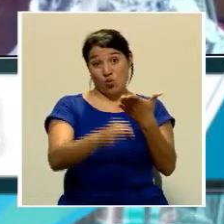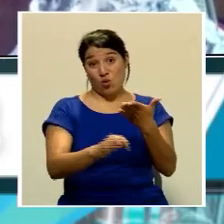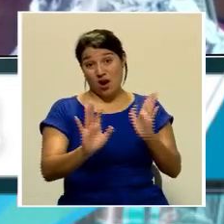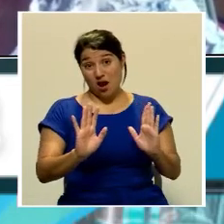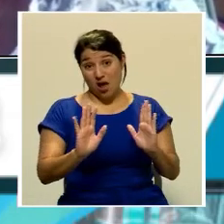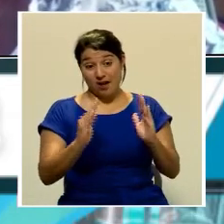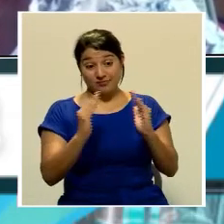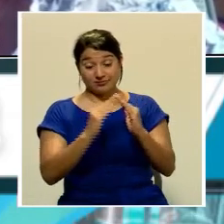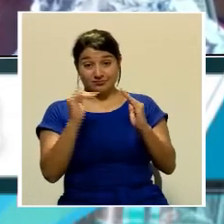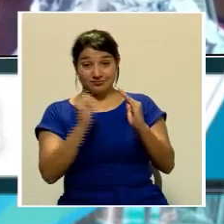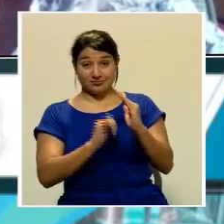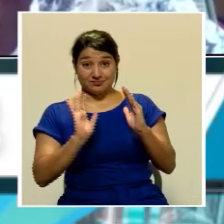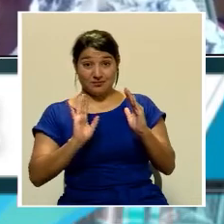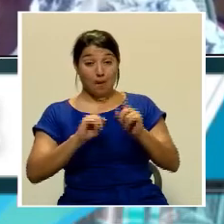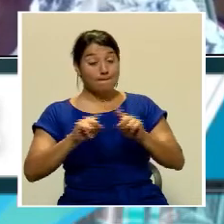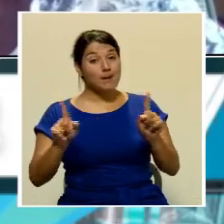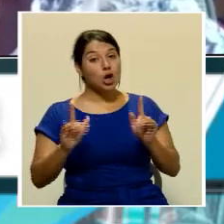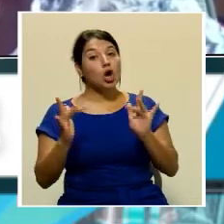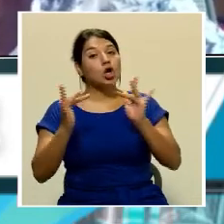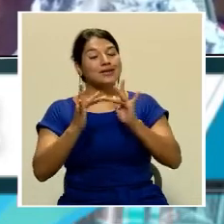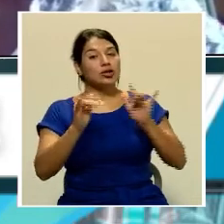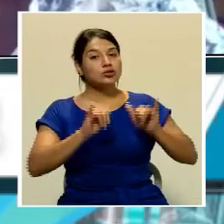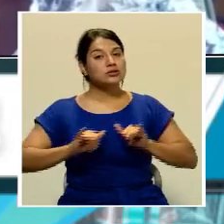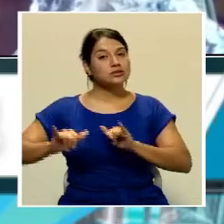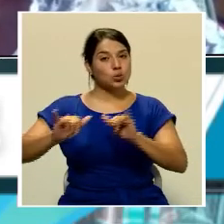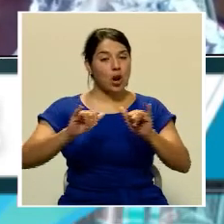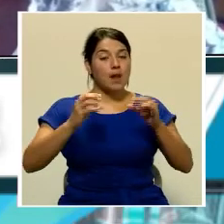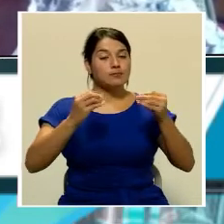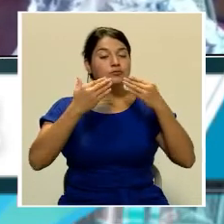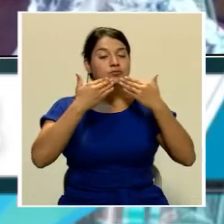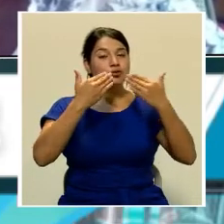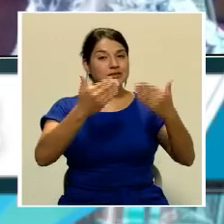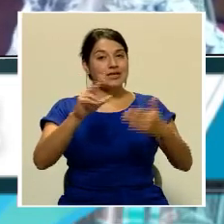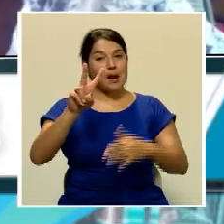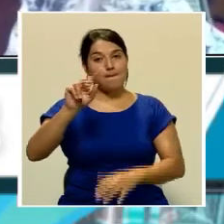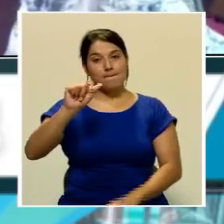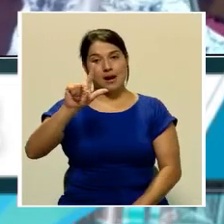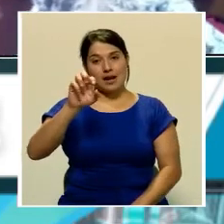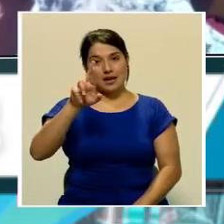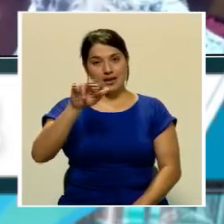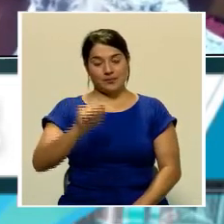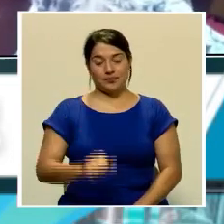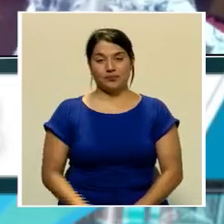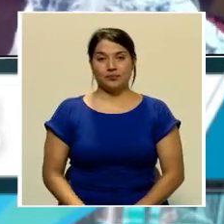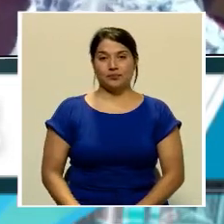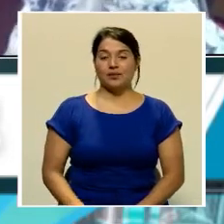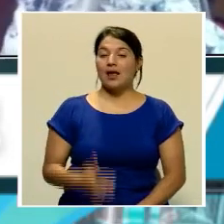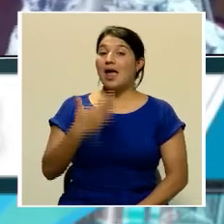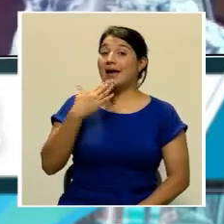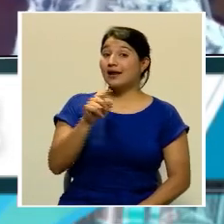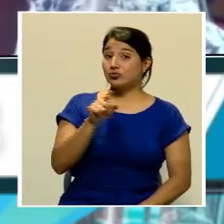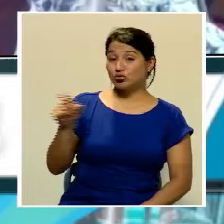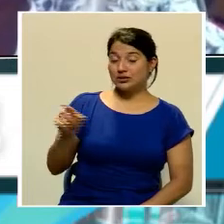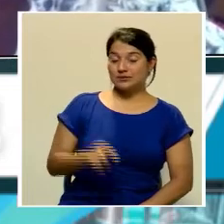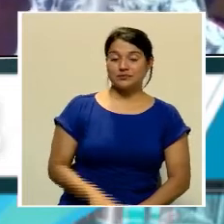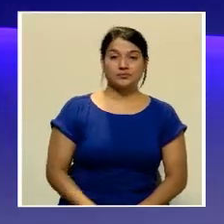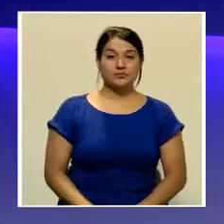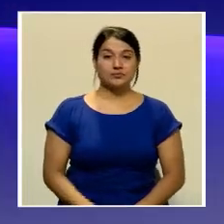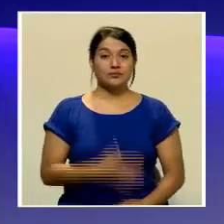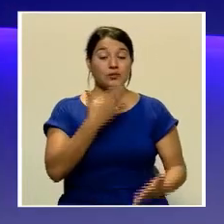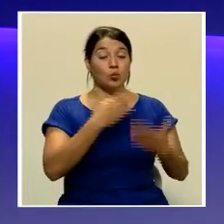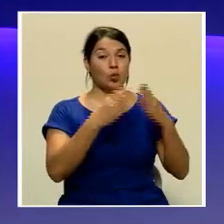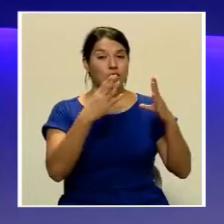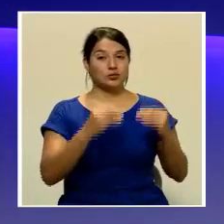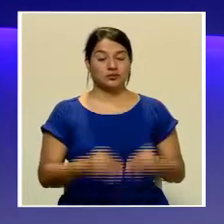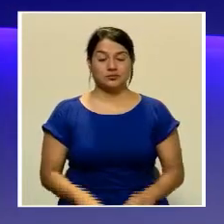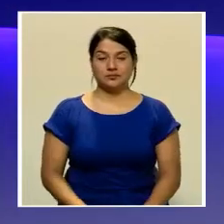propios hogares, pero conectados. Muchísimas gracias, Valeria. Gracias a ustedes, más bien. Buenas